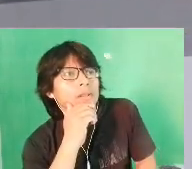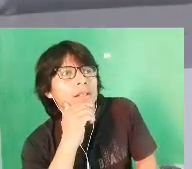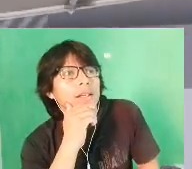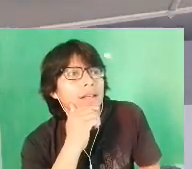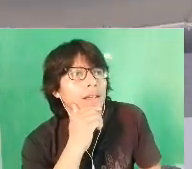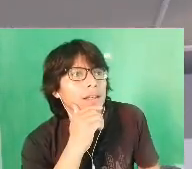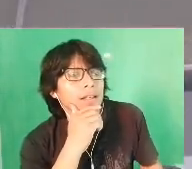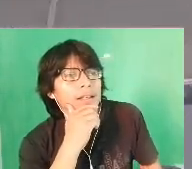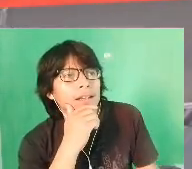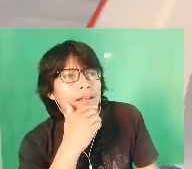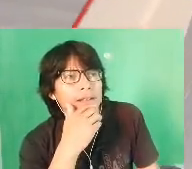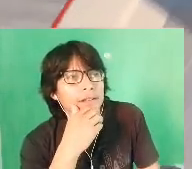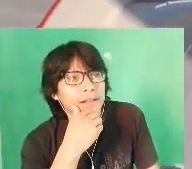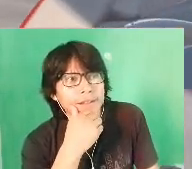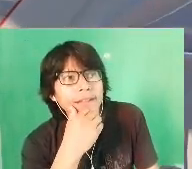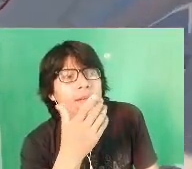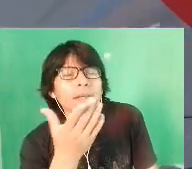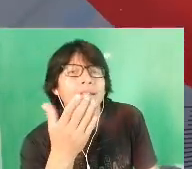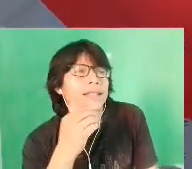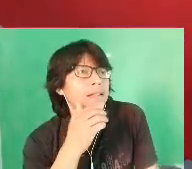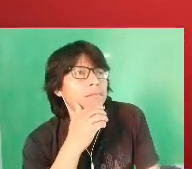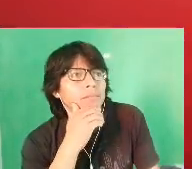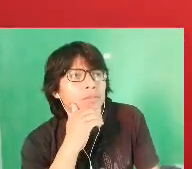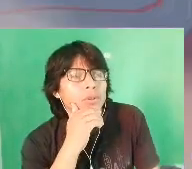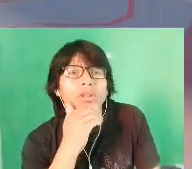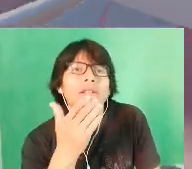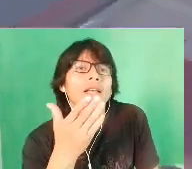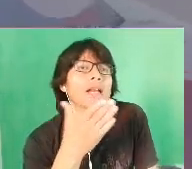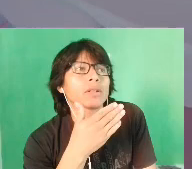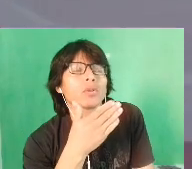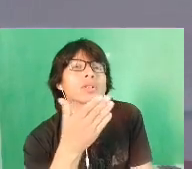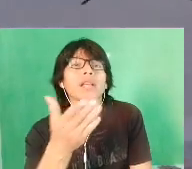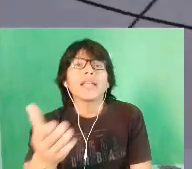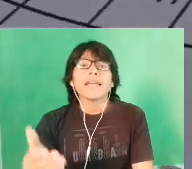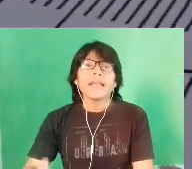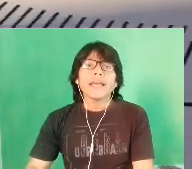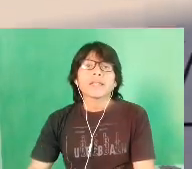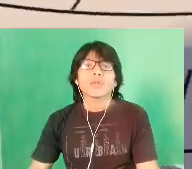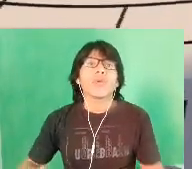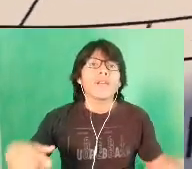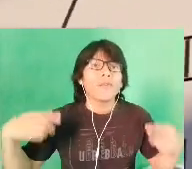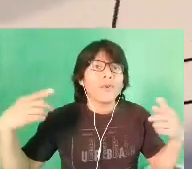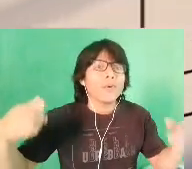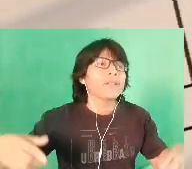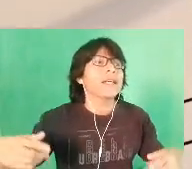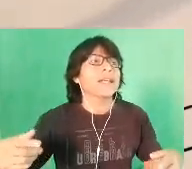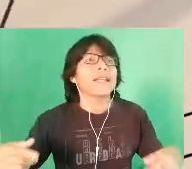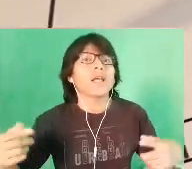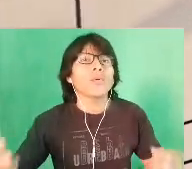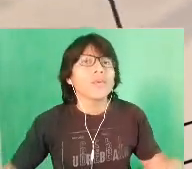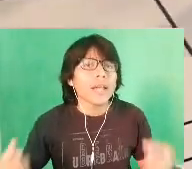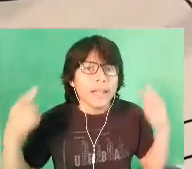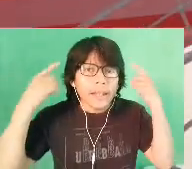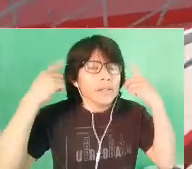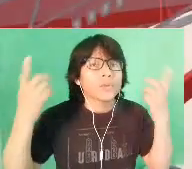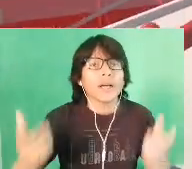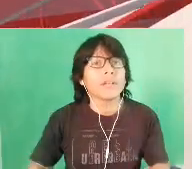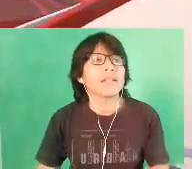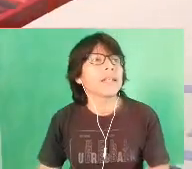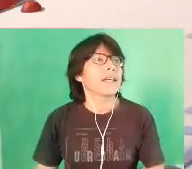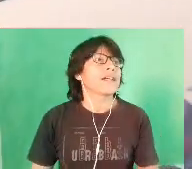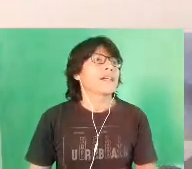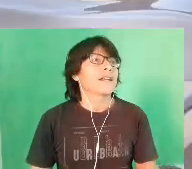Si estudies y trabajo o algo por el estilo. Ciertamente, Xochitl Gálvez no tiene ideas, no le fluye ninguna idea